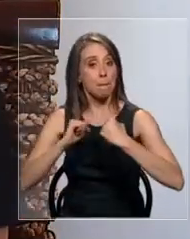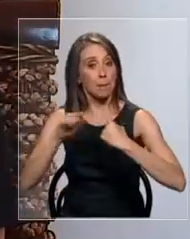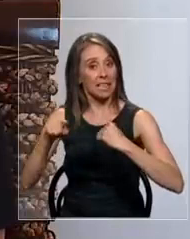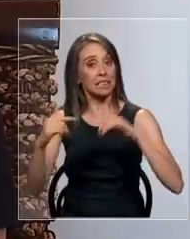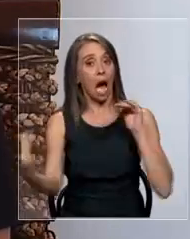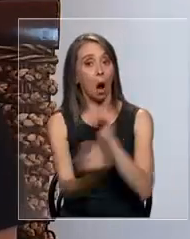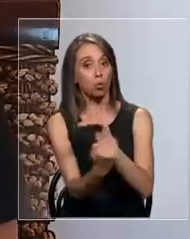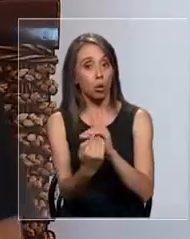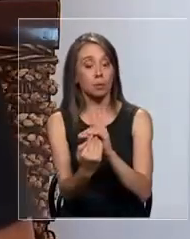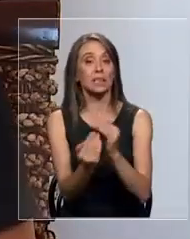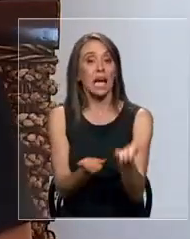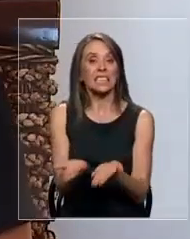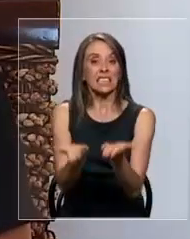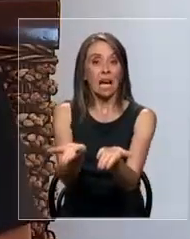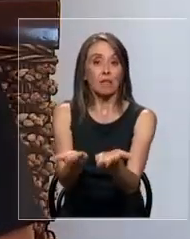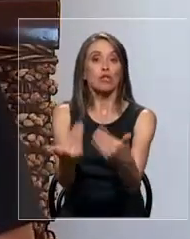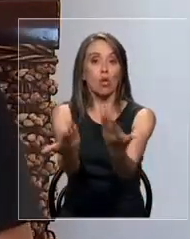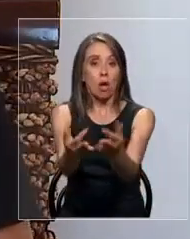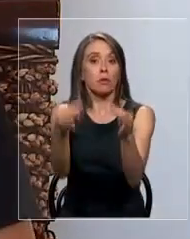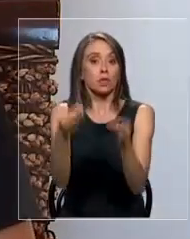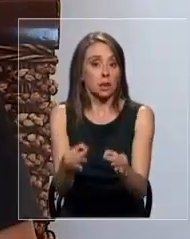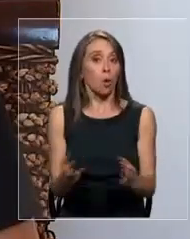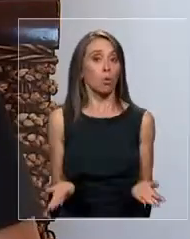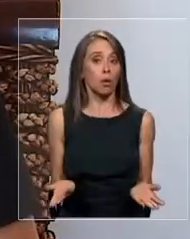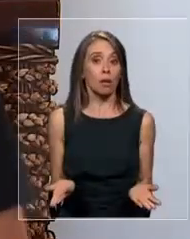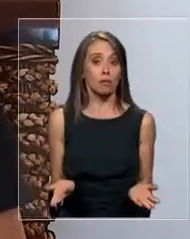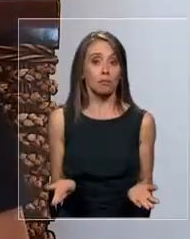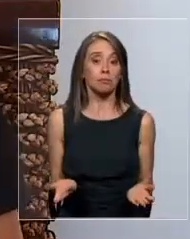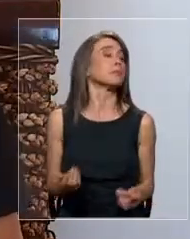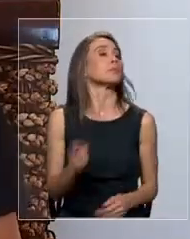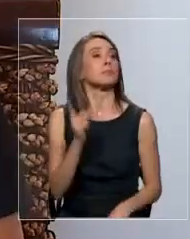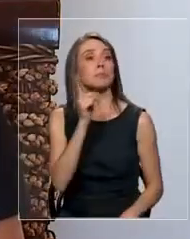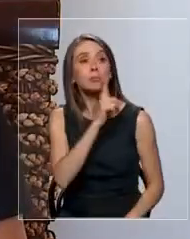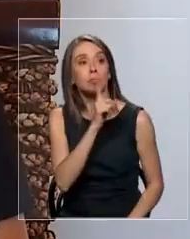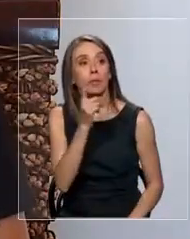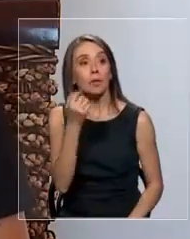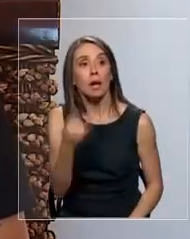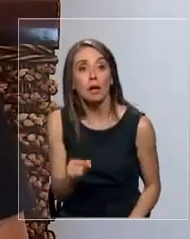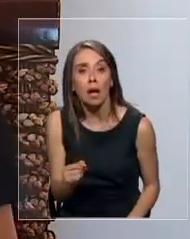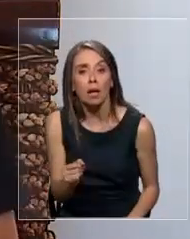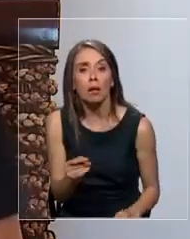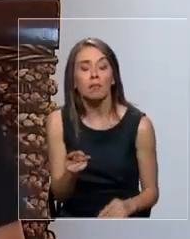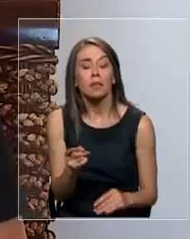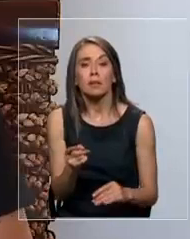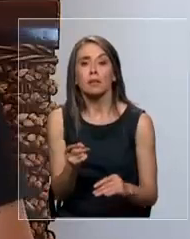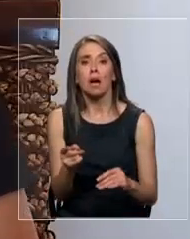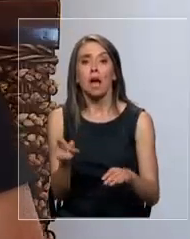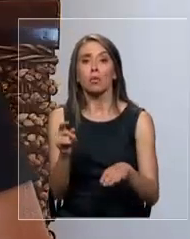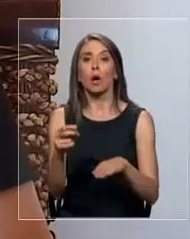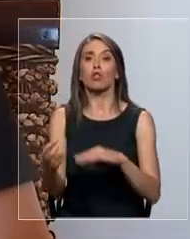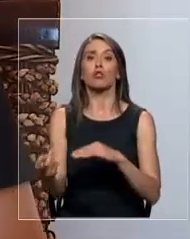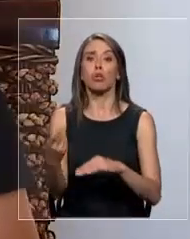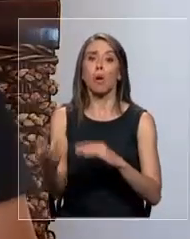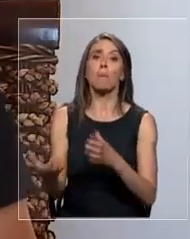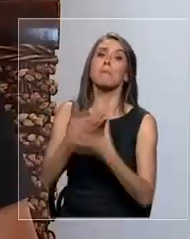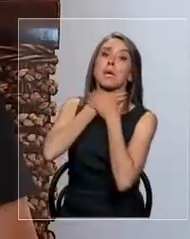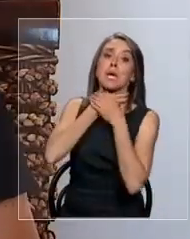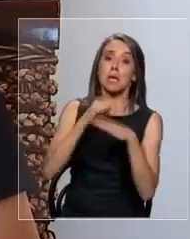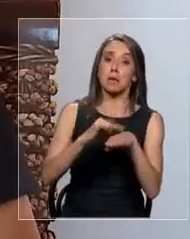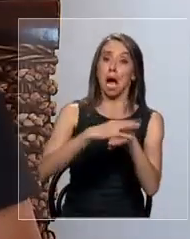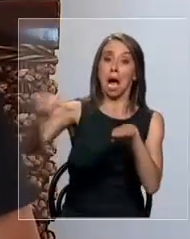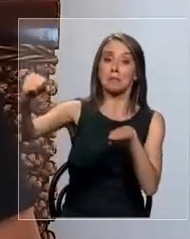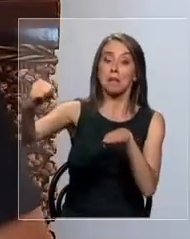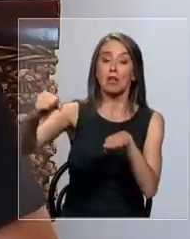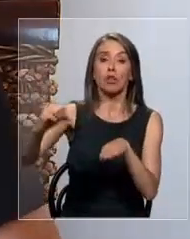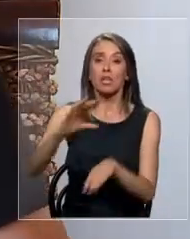prestando un servicio, lisa y llanamente. Y al momento de no he recibido ni siquiera un llamado